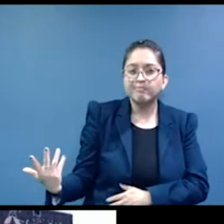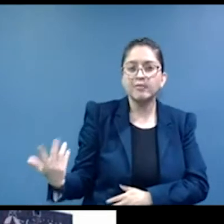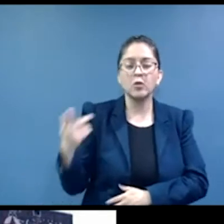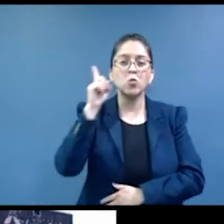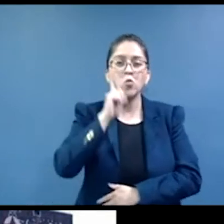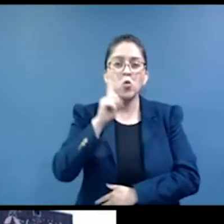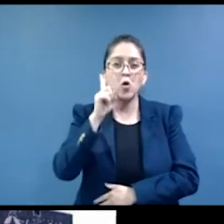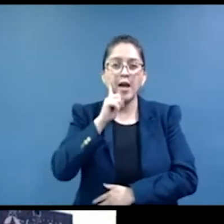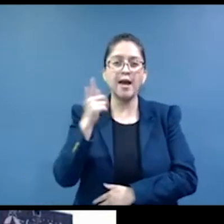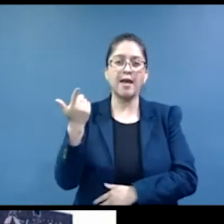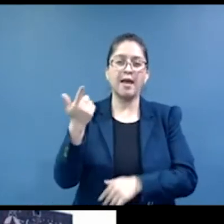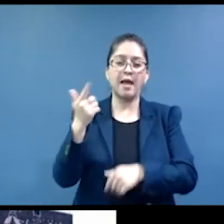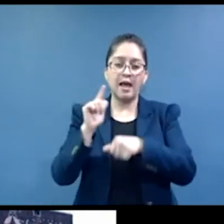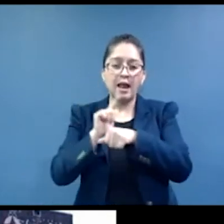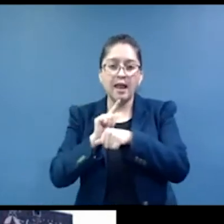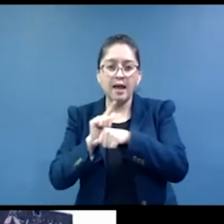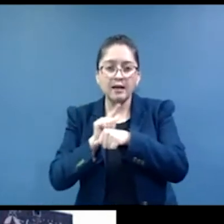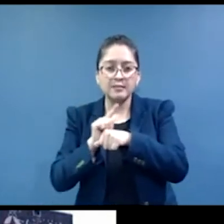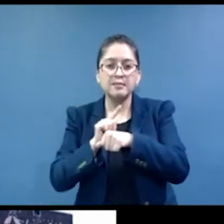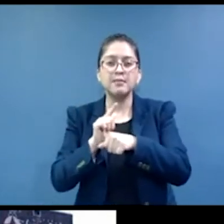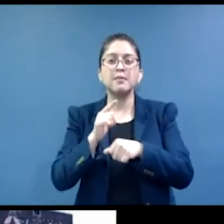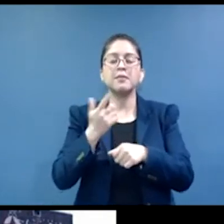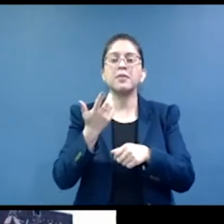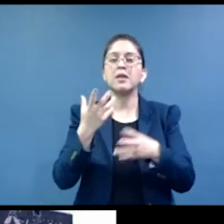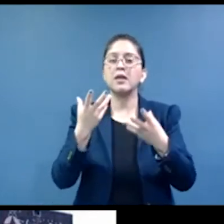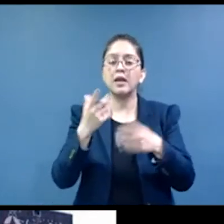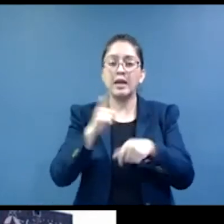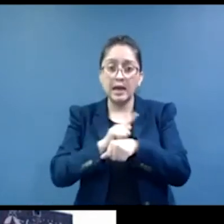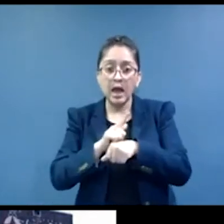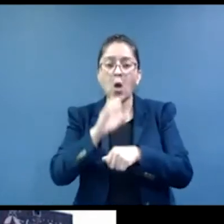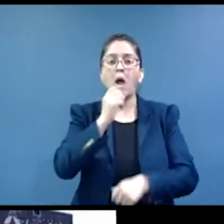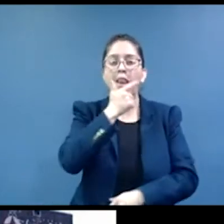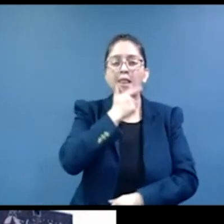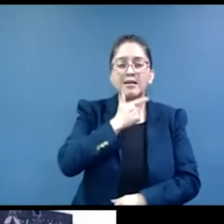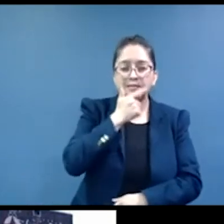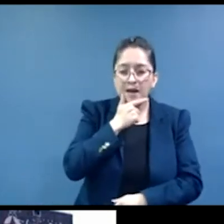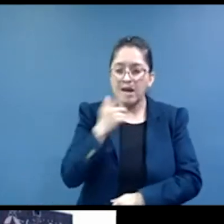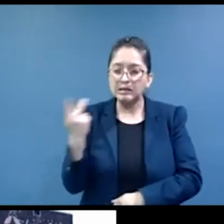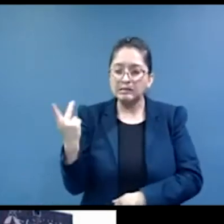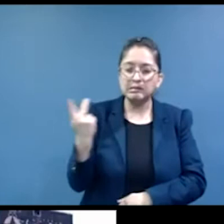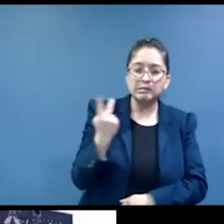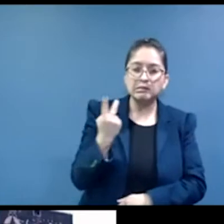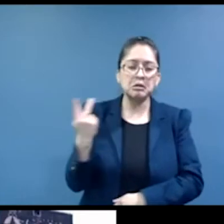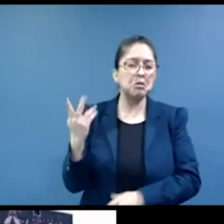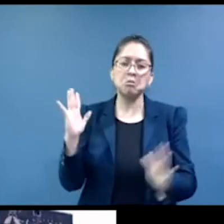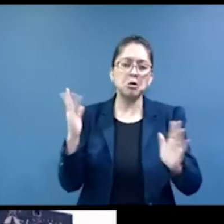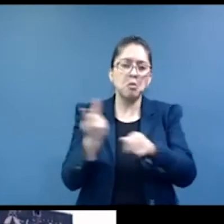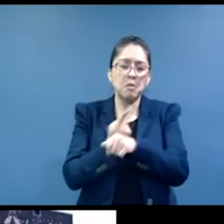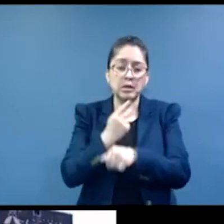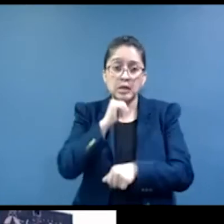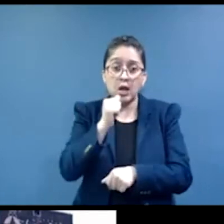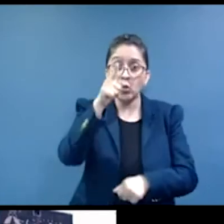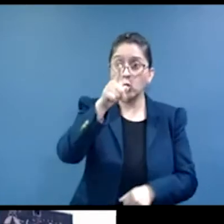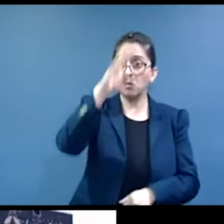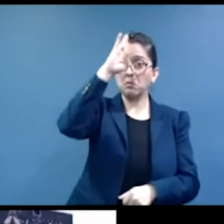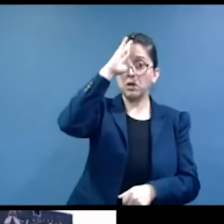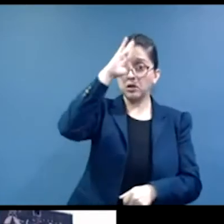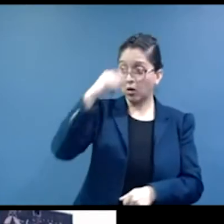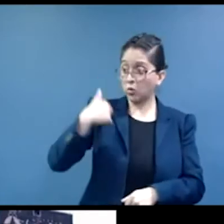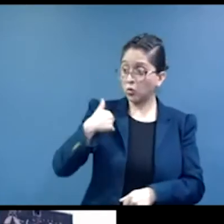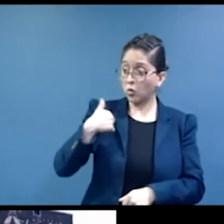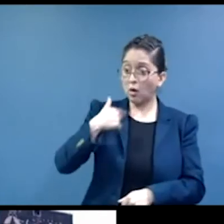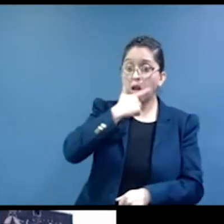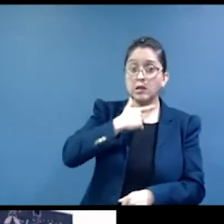lesbomaternales u homoparentales. Y ahí en realidad, o sea, pues no es que haya un problema de salud, ¿no? Yo hablo de